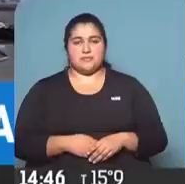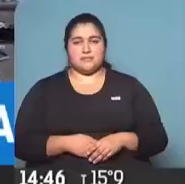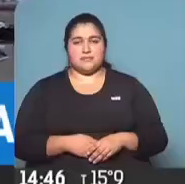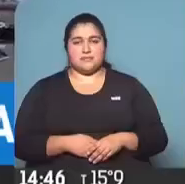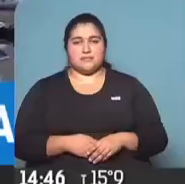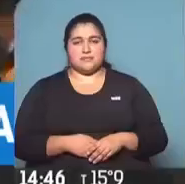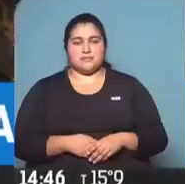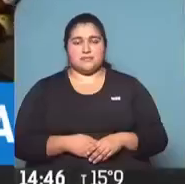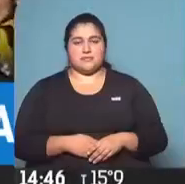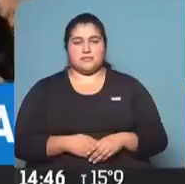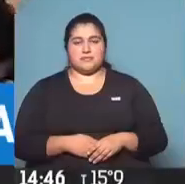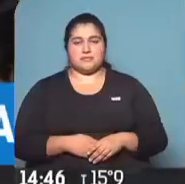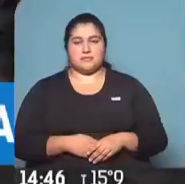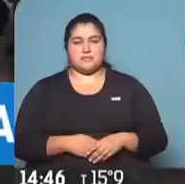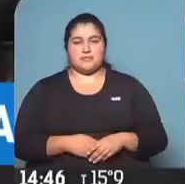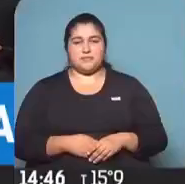y